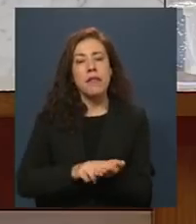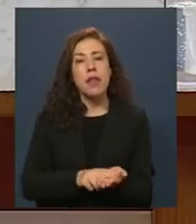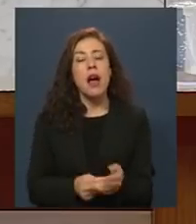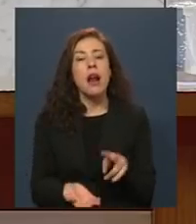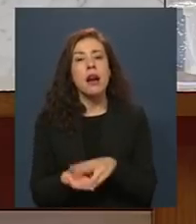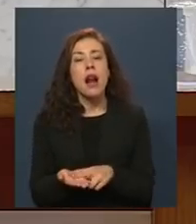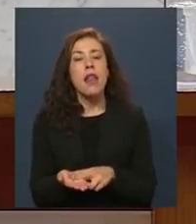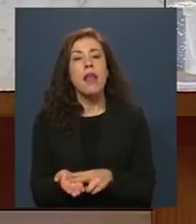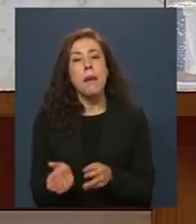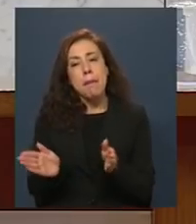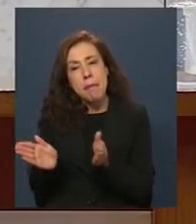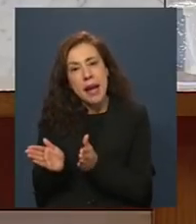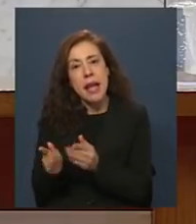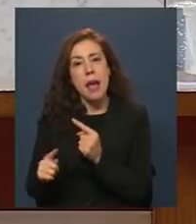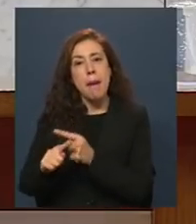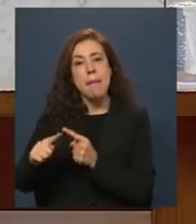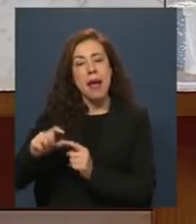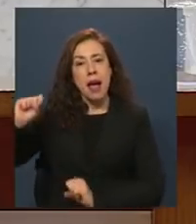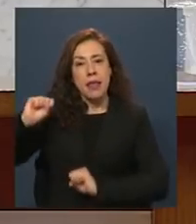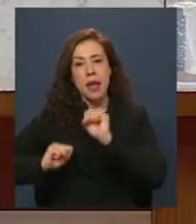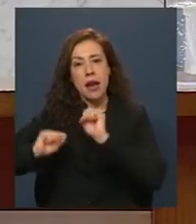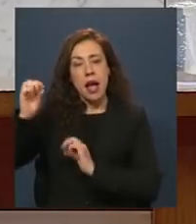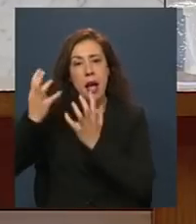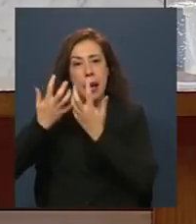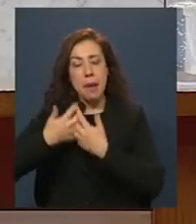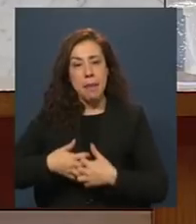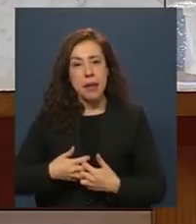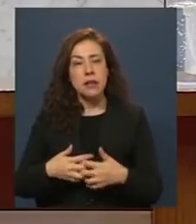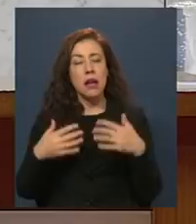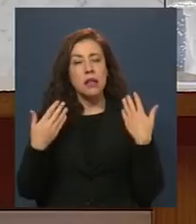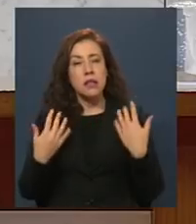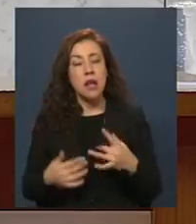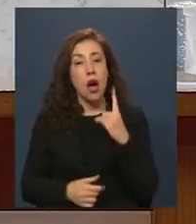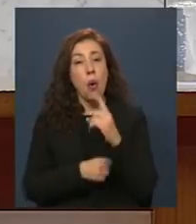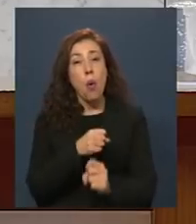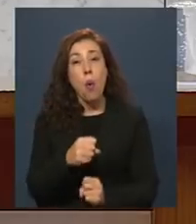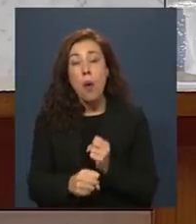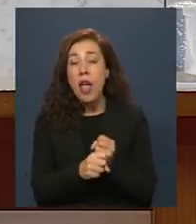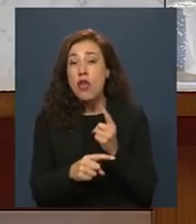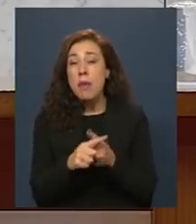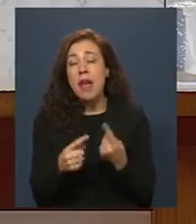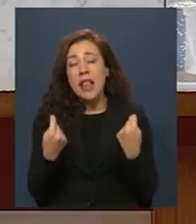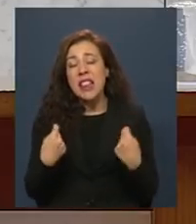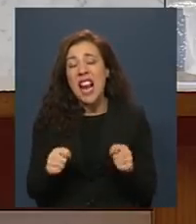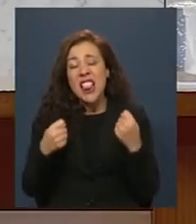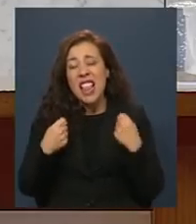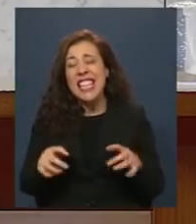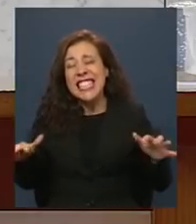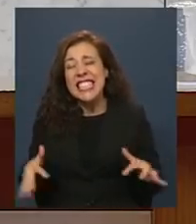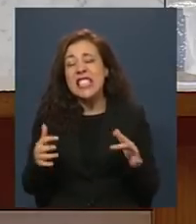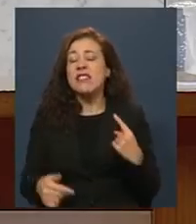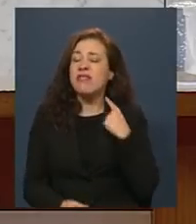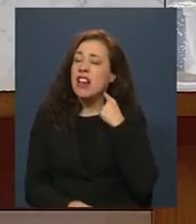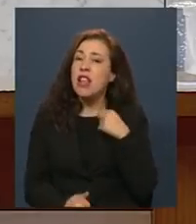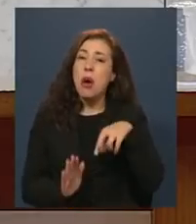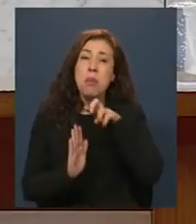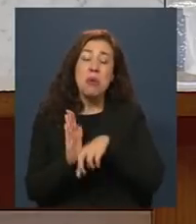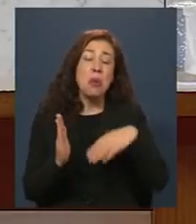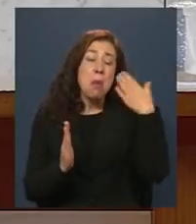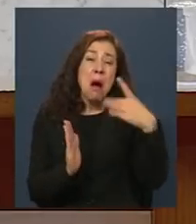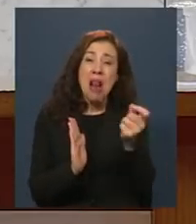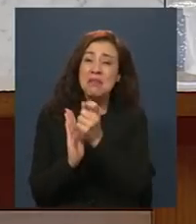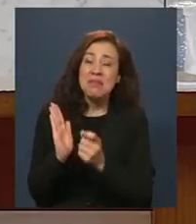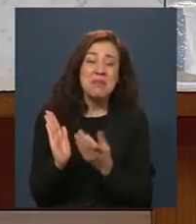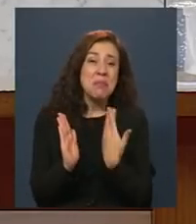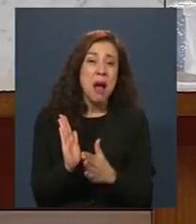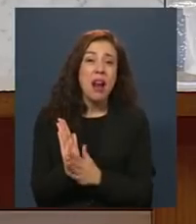realidad de las pequeñas y medianas empresas. Llevábamos ya 1 año y medio con intentos fallidos, con proyectos mal diseñados o